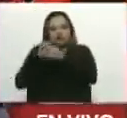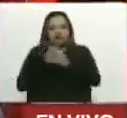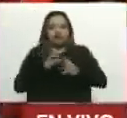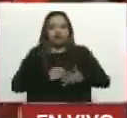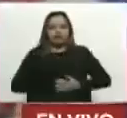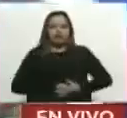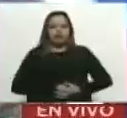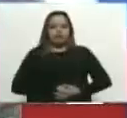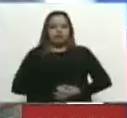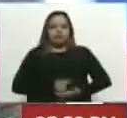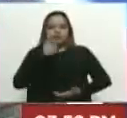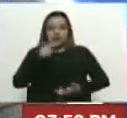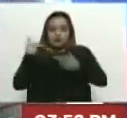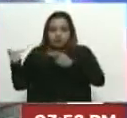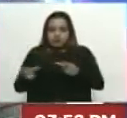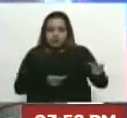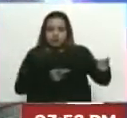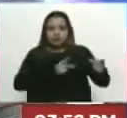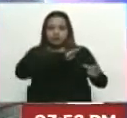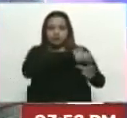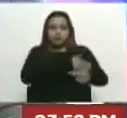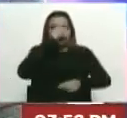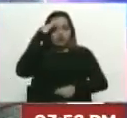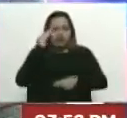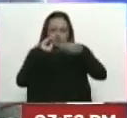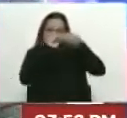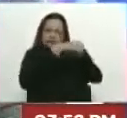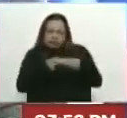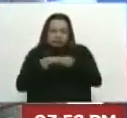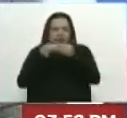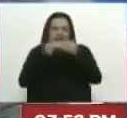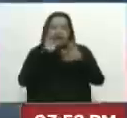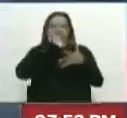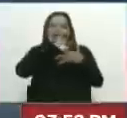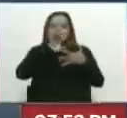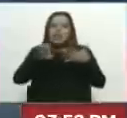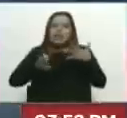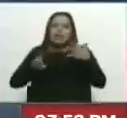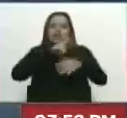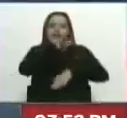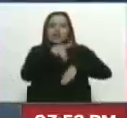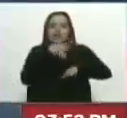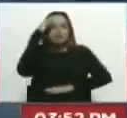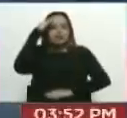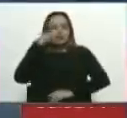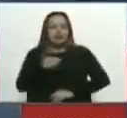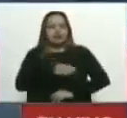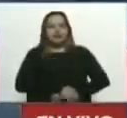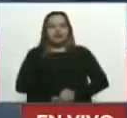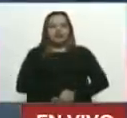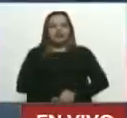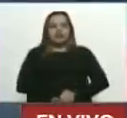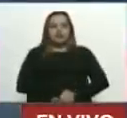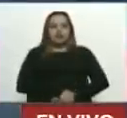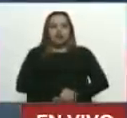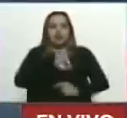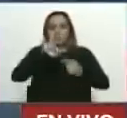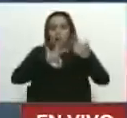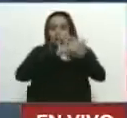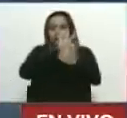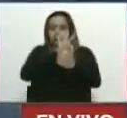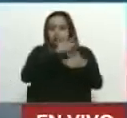Y invita a la Fuerza Armada a diseñar y a delinear una estrategia nacional militar con tres